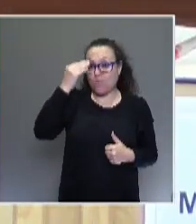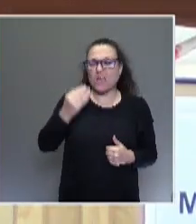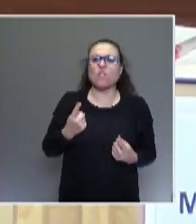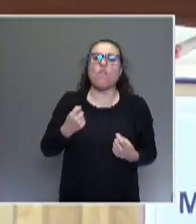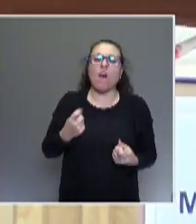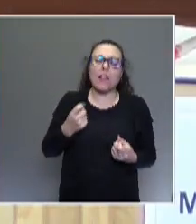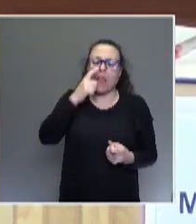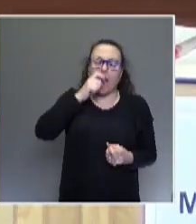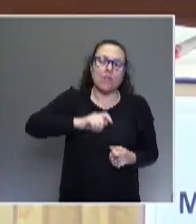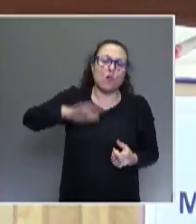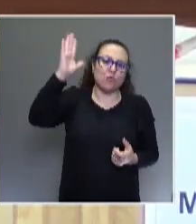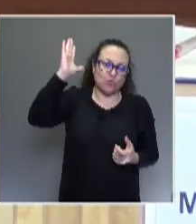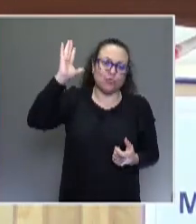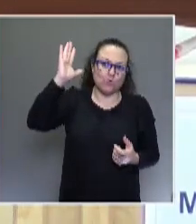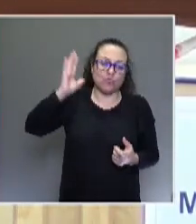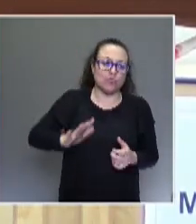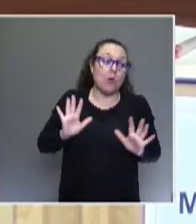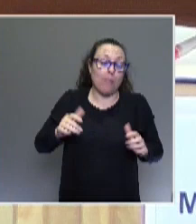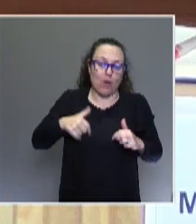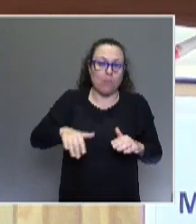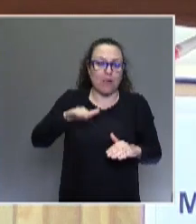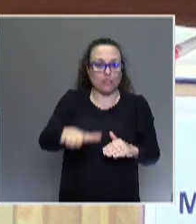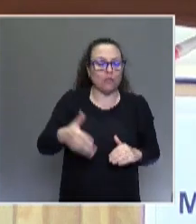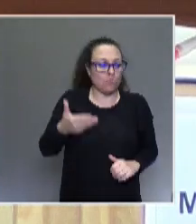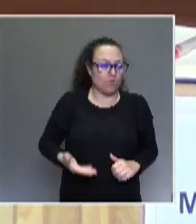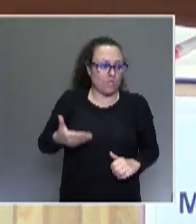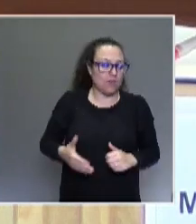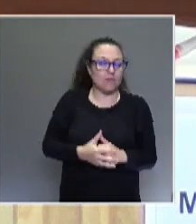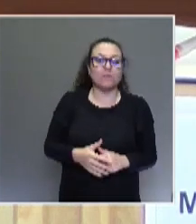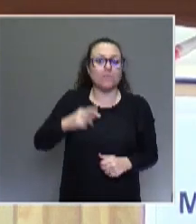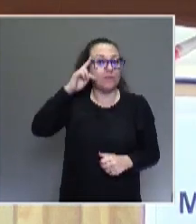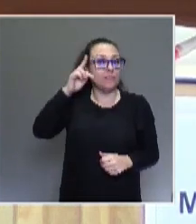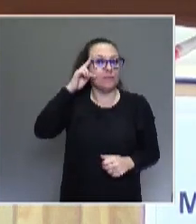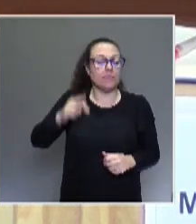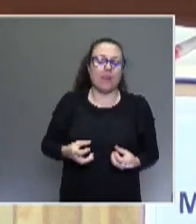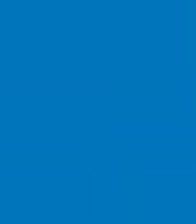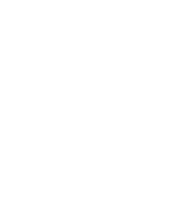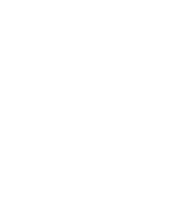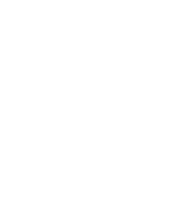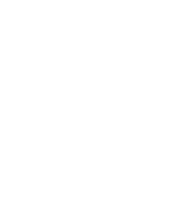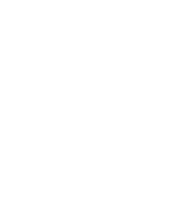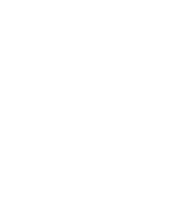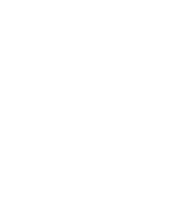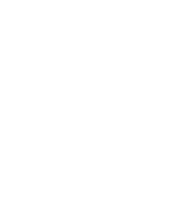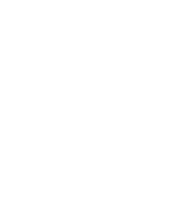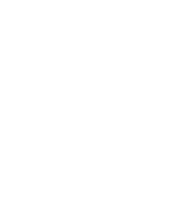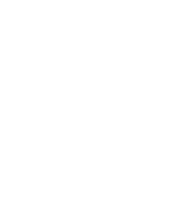quedan muchos años pero esto es un paso muy importante con lo cual para mí ha sido una experiencia Totalmente gratificante la